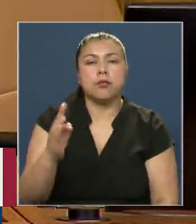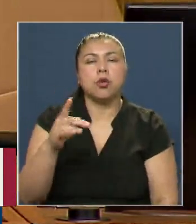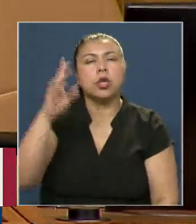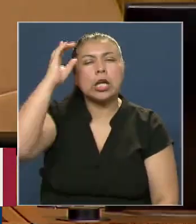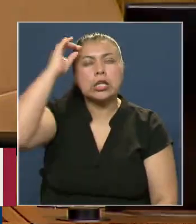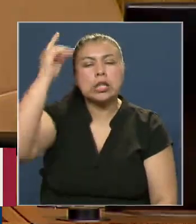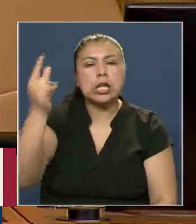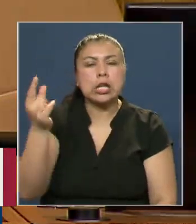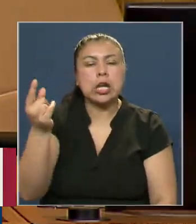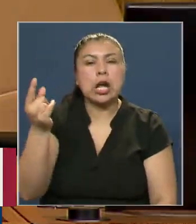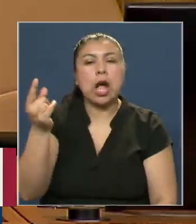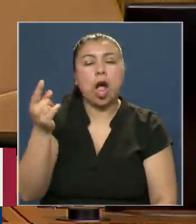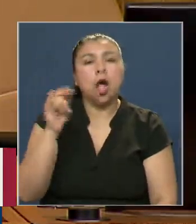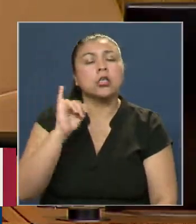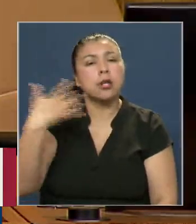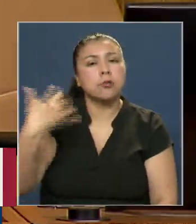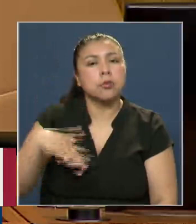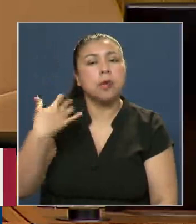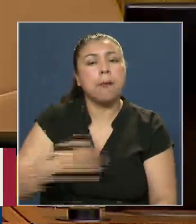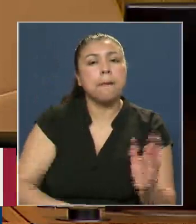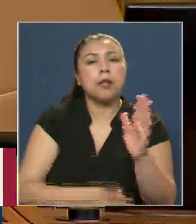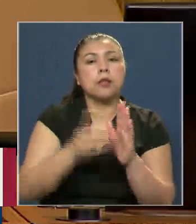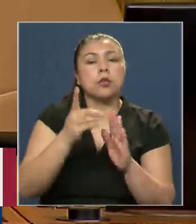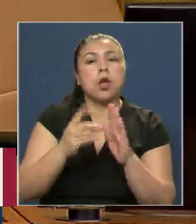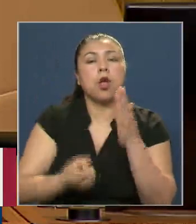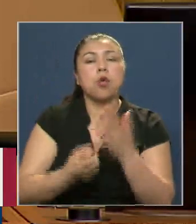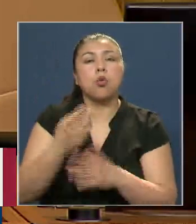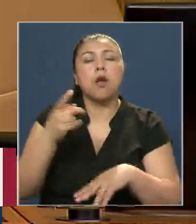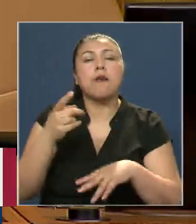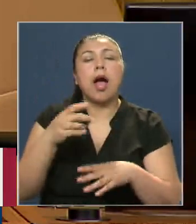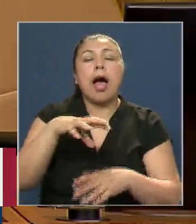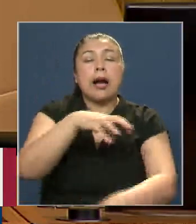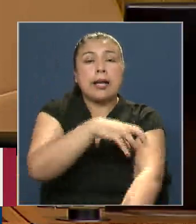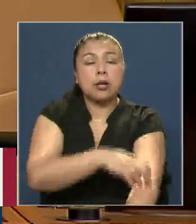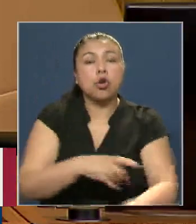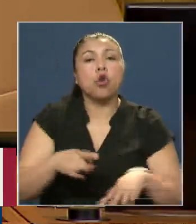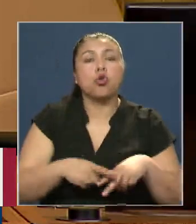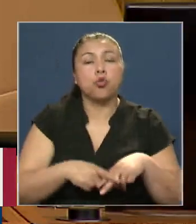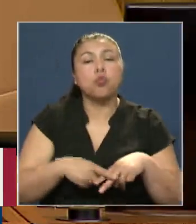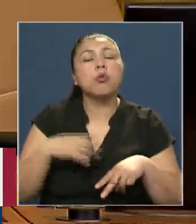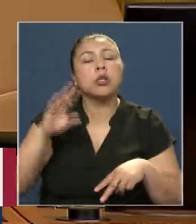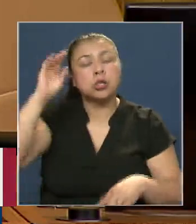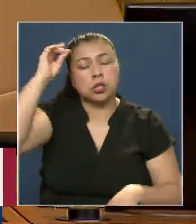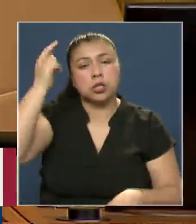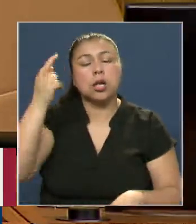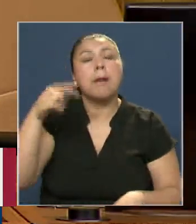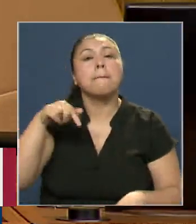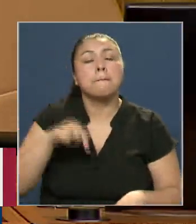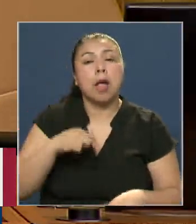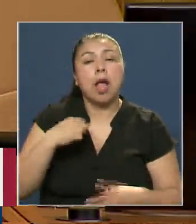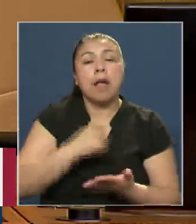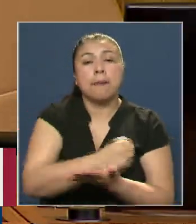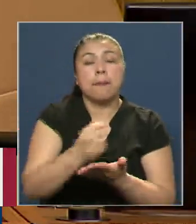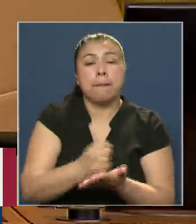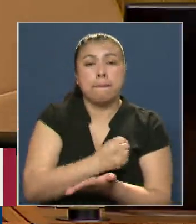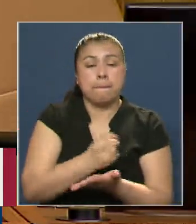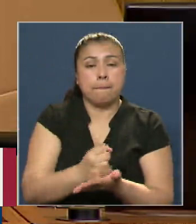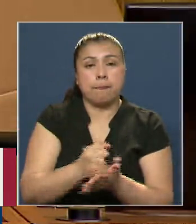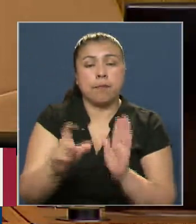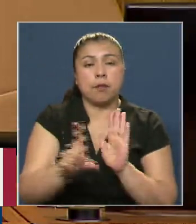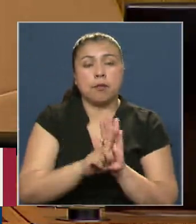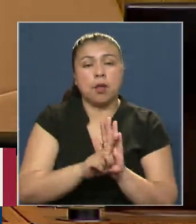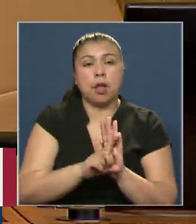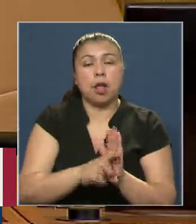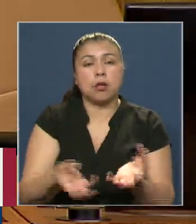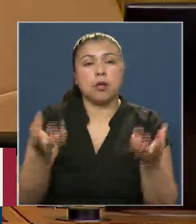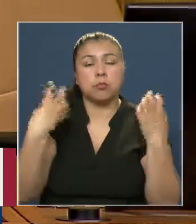crea será crucial para el desarrollo de nuestra nueva región. La iniciativa, tal como resultó después de su trámite legislativo, se hace cargo de una